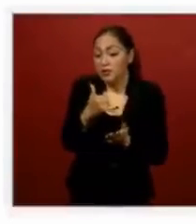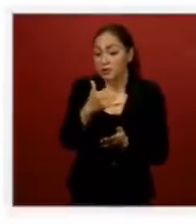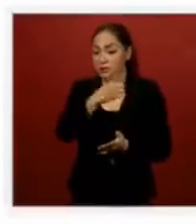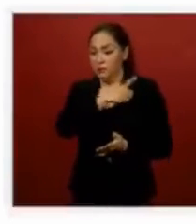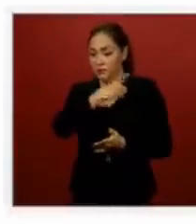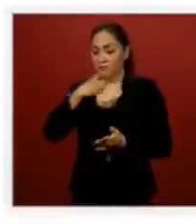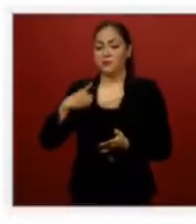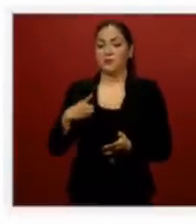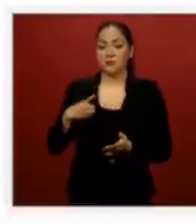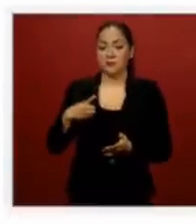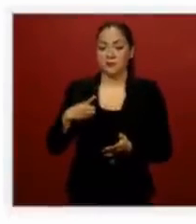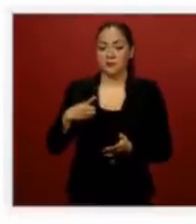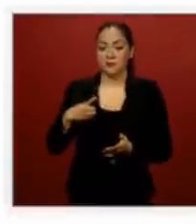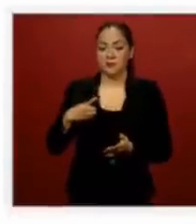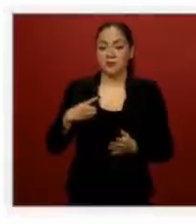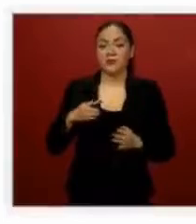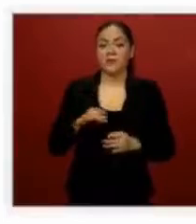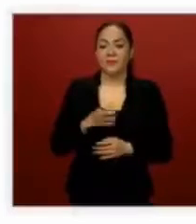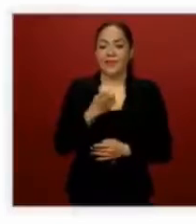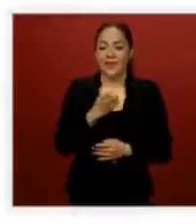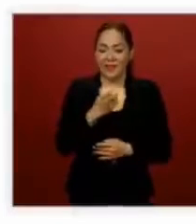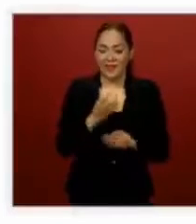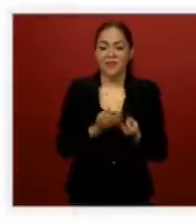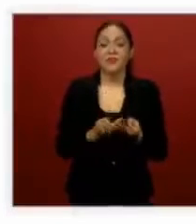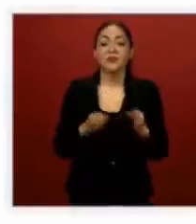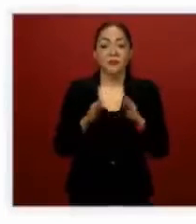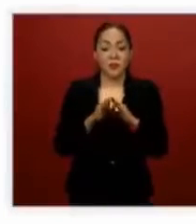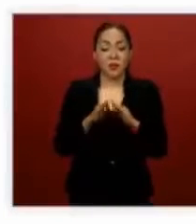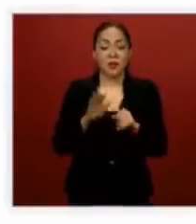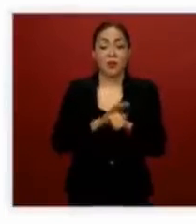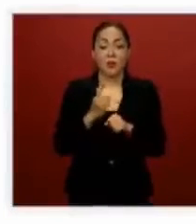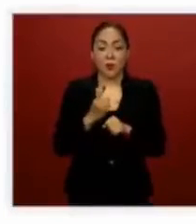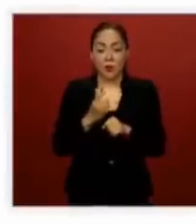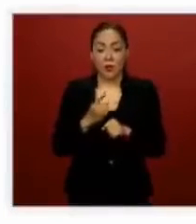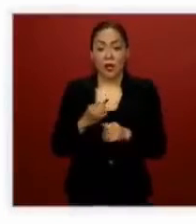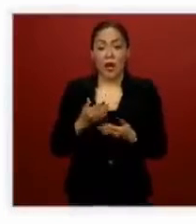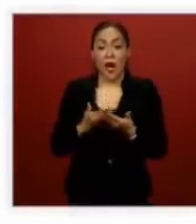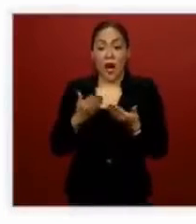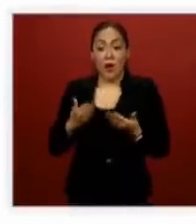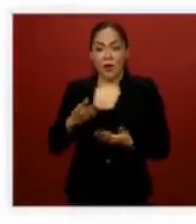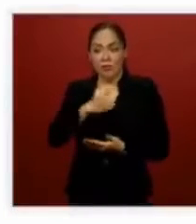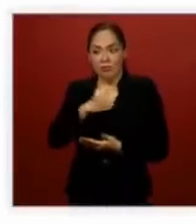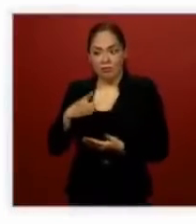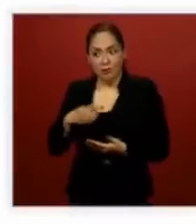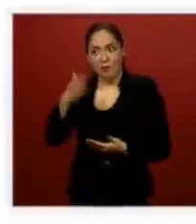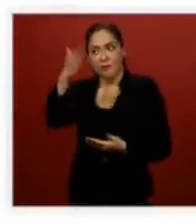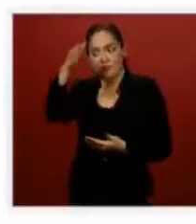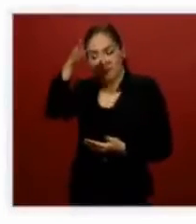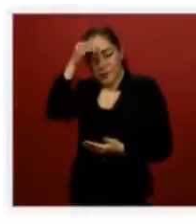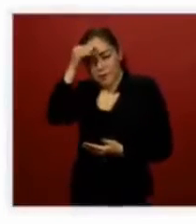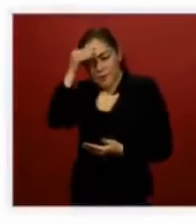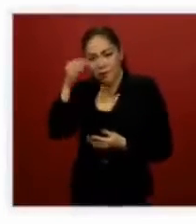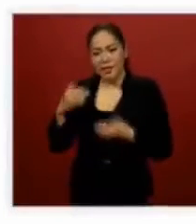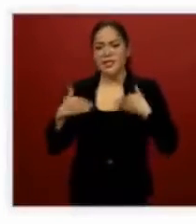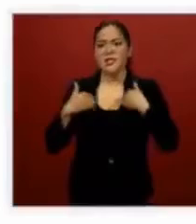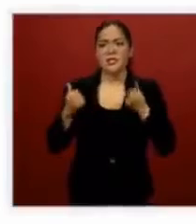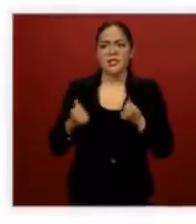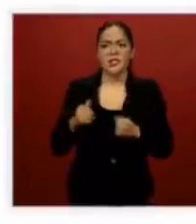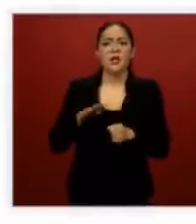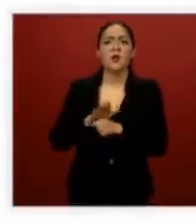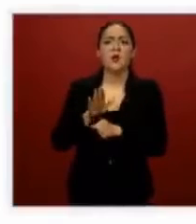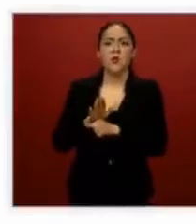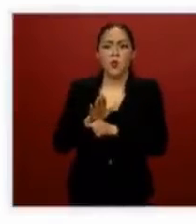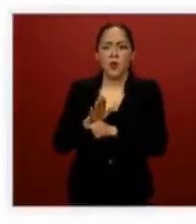de haber aumentado los deberes es una exigencia hoy día. Sí, ya lo he venido comentando, cuando a Gandhi